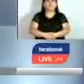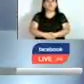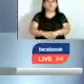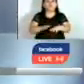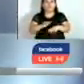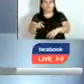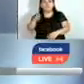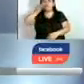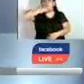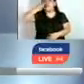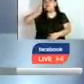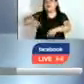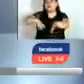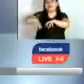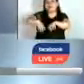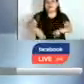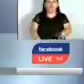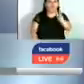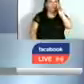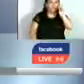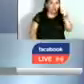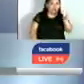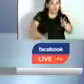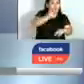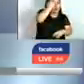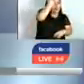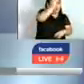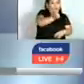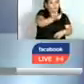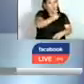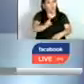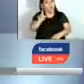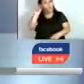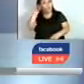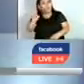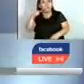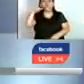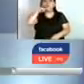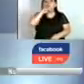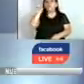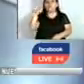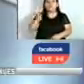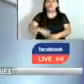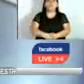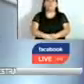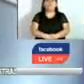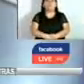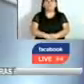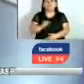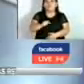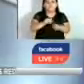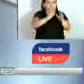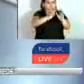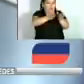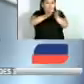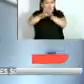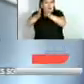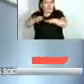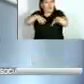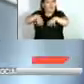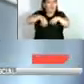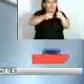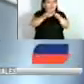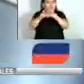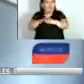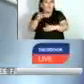Cerrando con Morazán, con otros 2 diputados para Nuevas Ideas y 1 para el FMLN. Así la Asamblea Legislativa, a